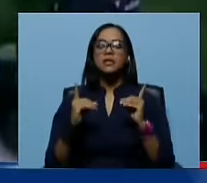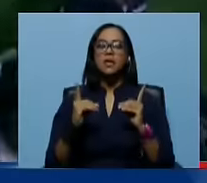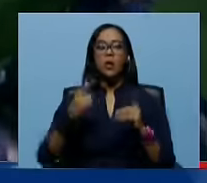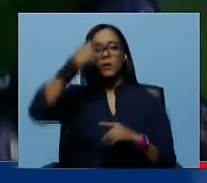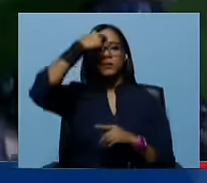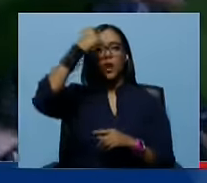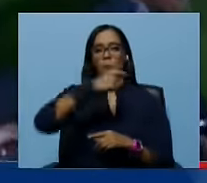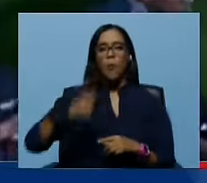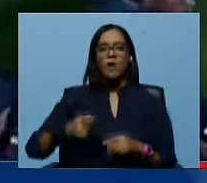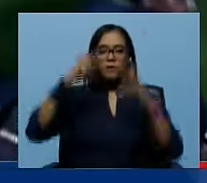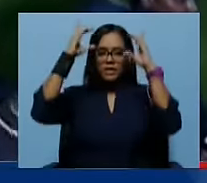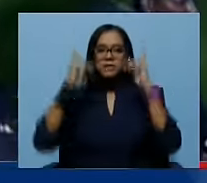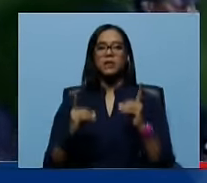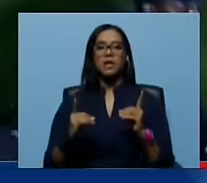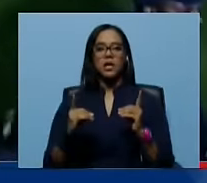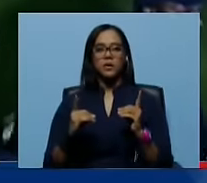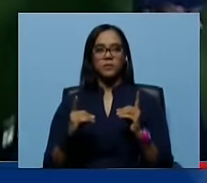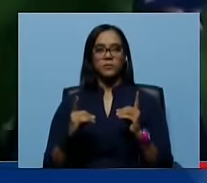pueblo decidido.